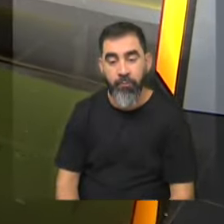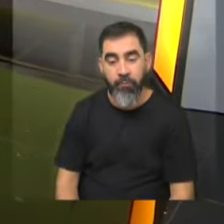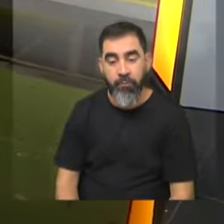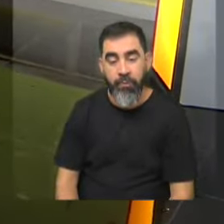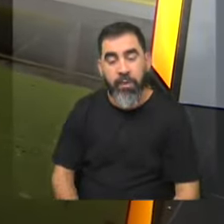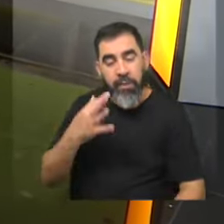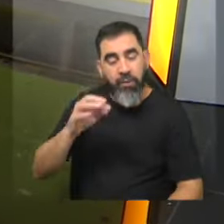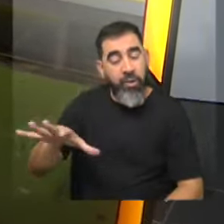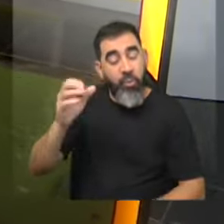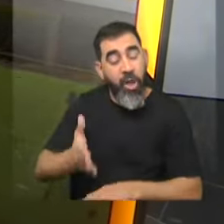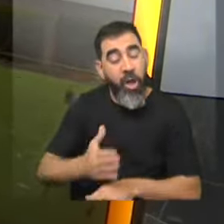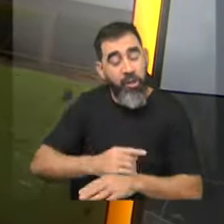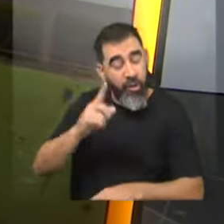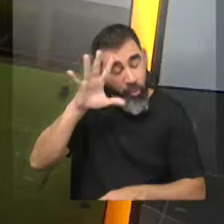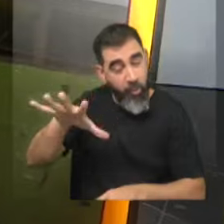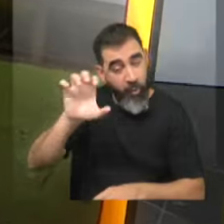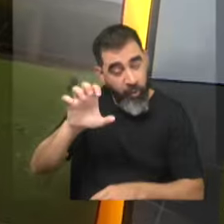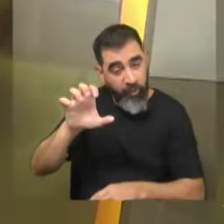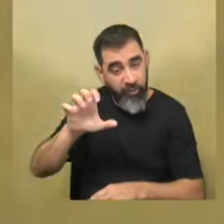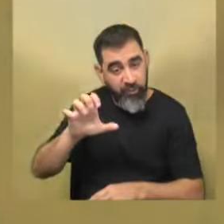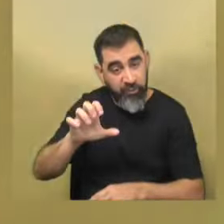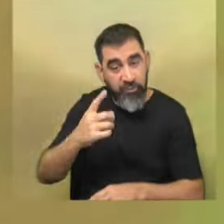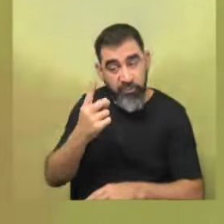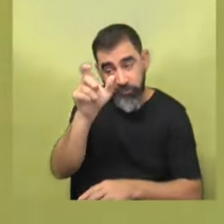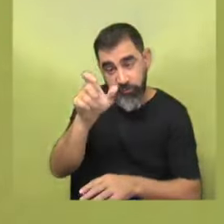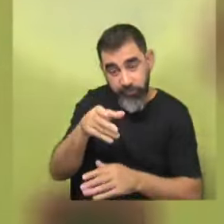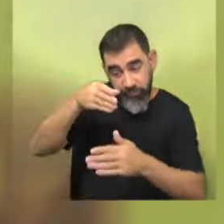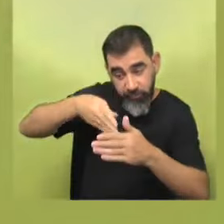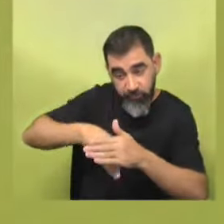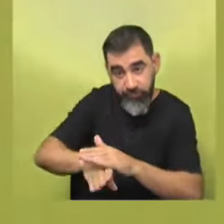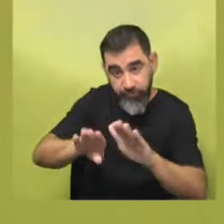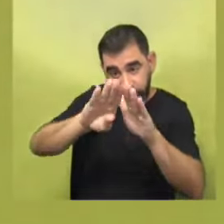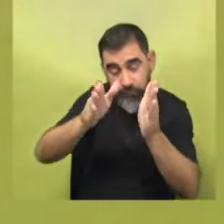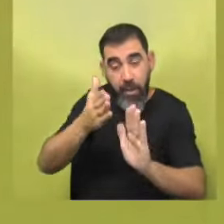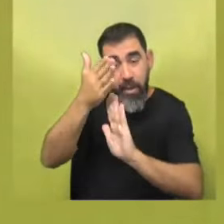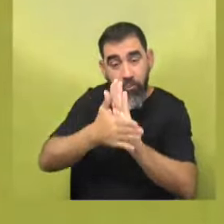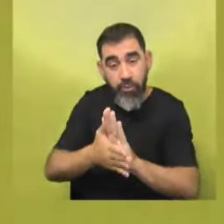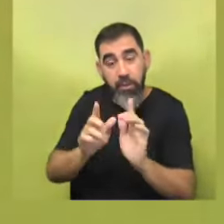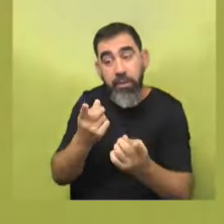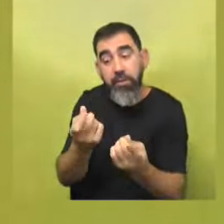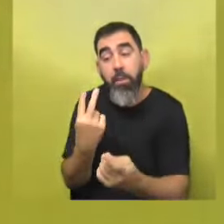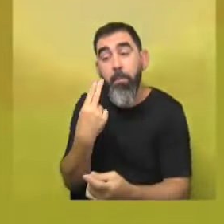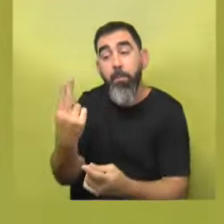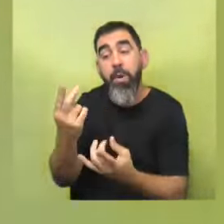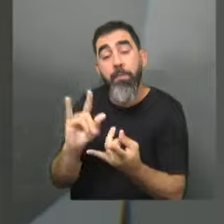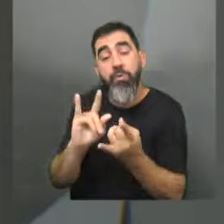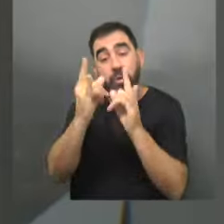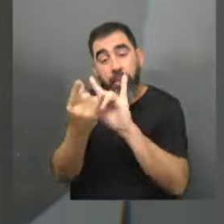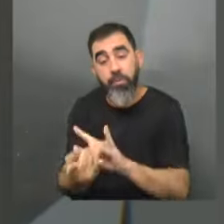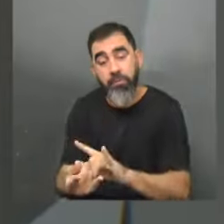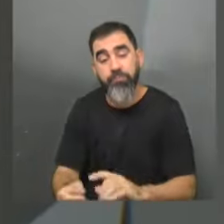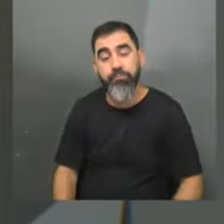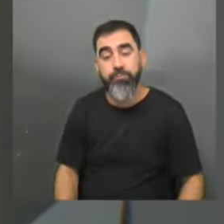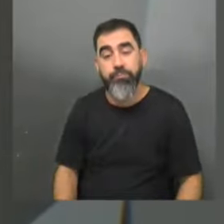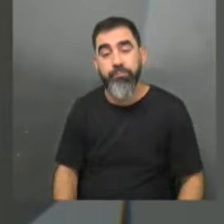Seguramente había escuchado antes, pero no me acordaba, era que para que alguien accediera al Panteón Nacional tenía que tener una venia parlamentaria. Sí, es así, es